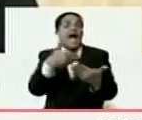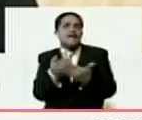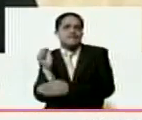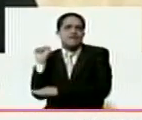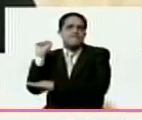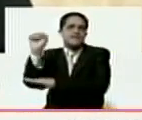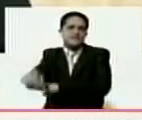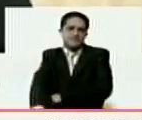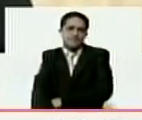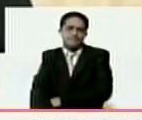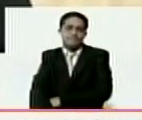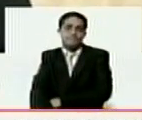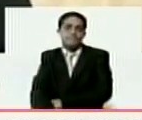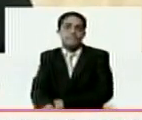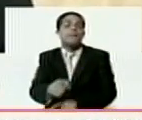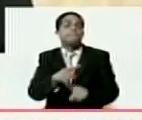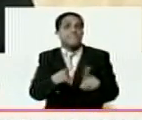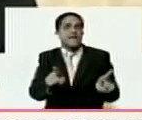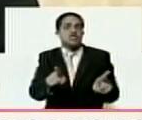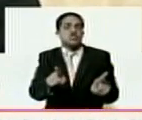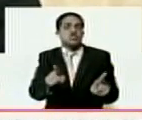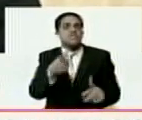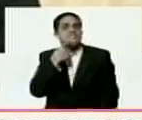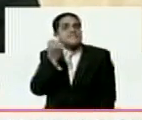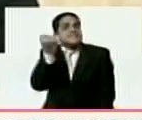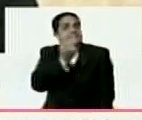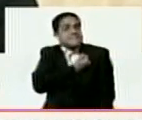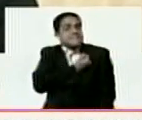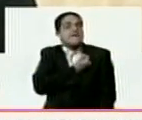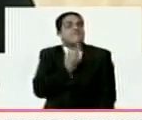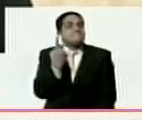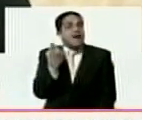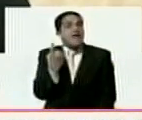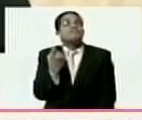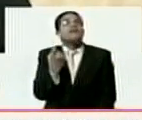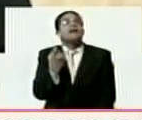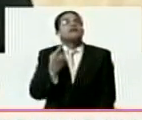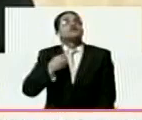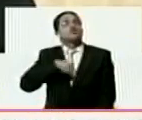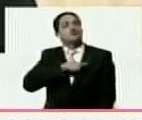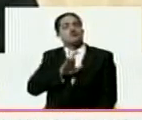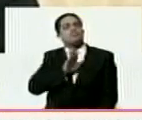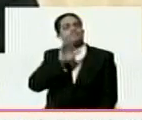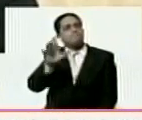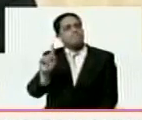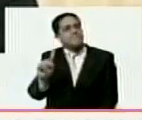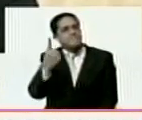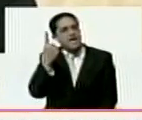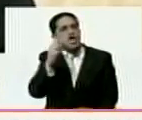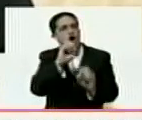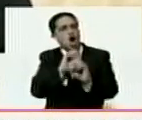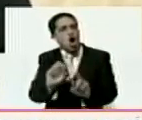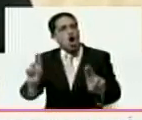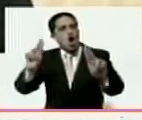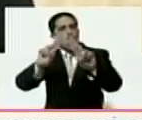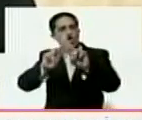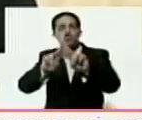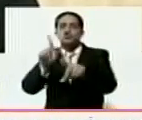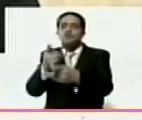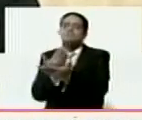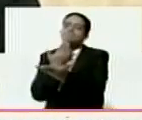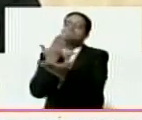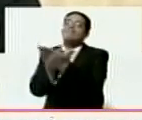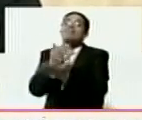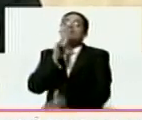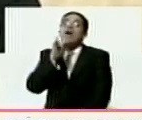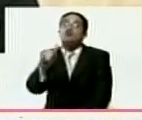victoria, pero a un gran costo. Y por eso vamos a Naciones Unidas, vamos al Consejo de Seguridad, hacemos esta denuncia